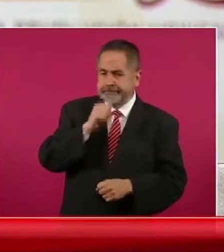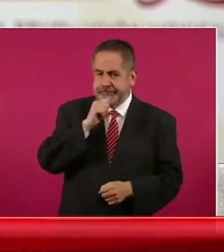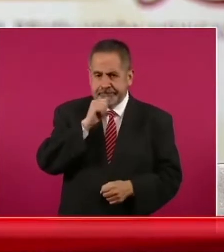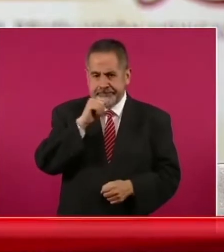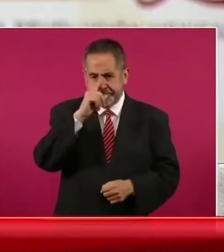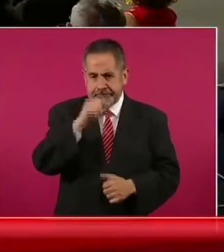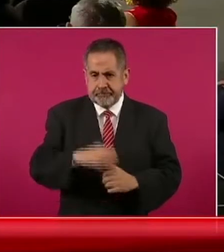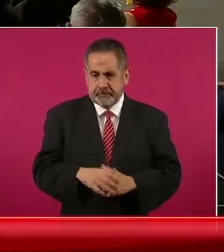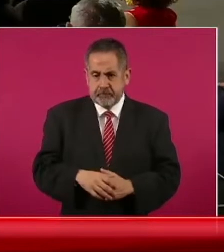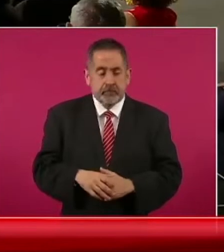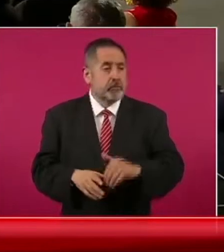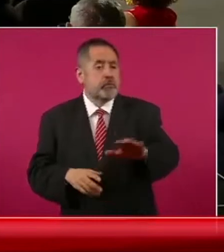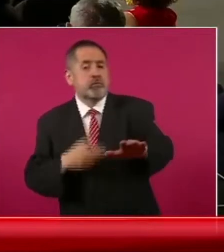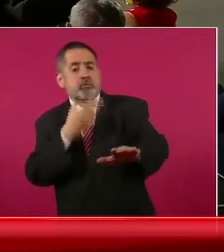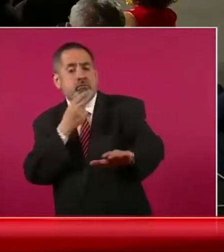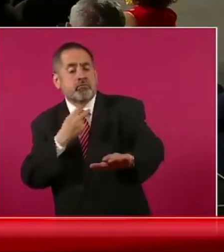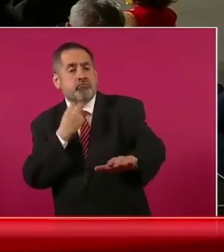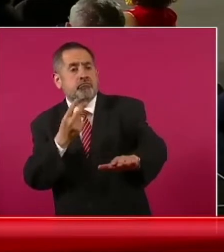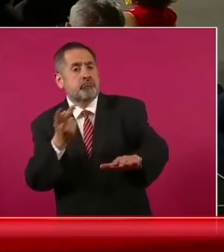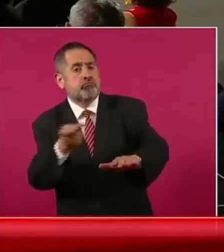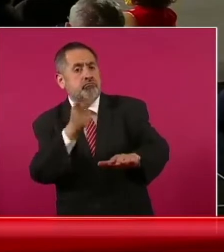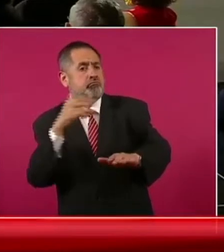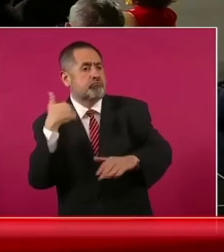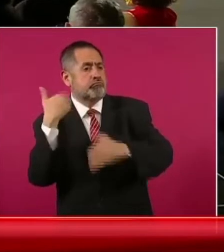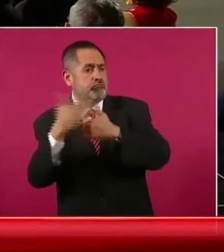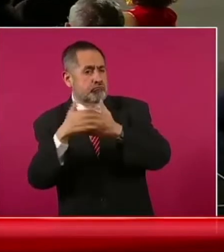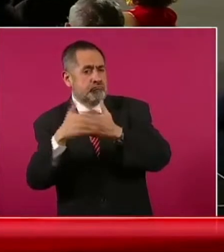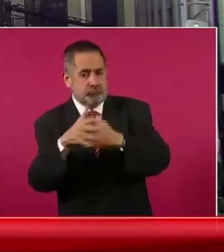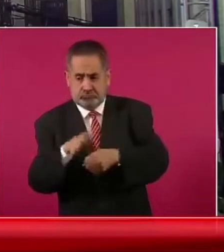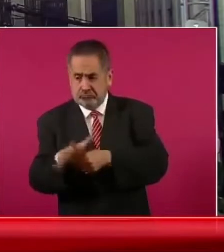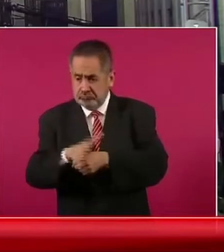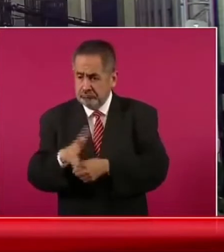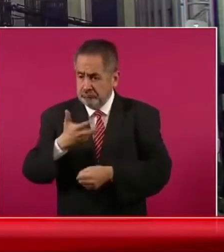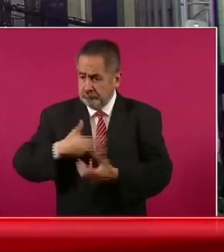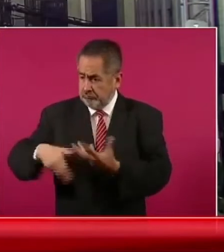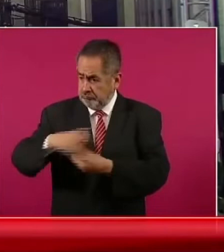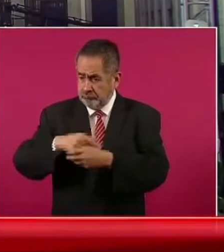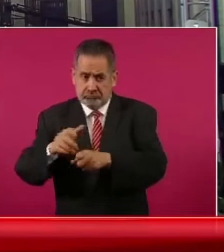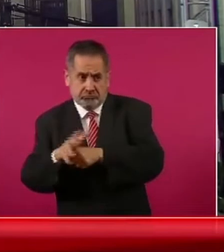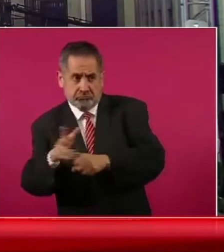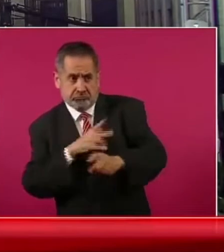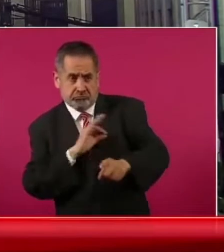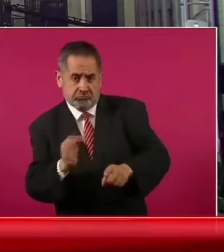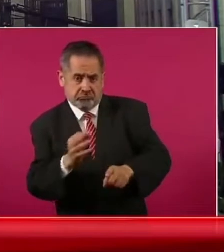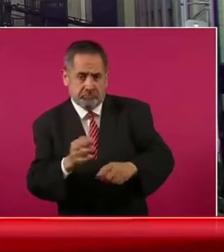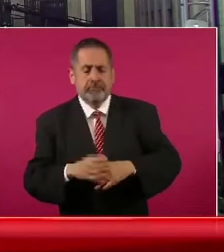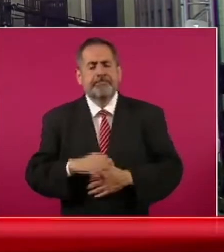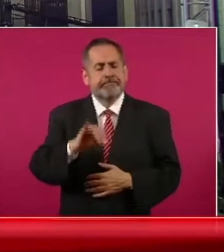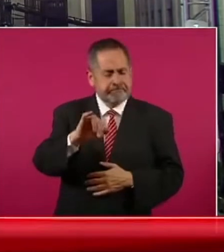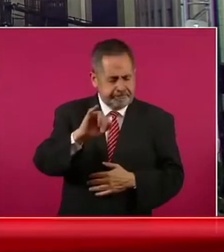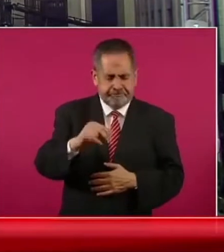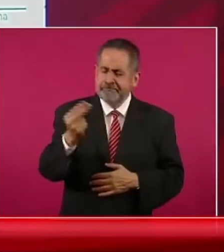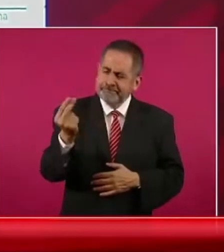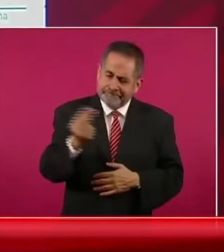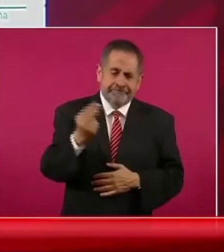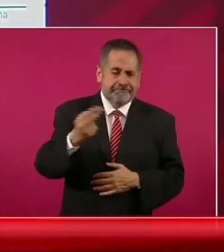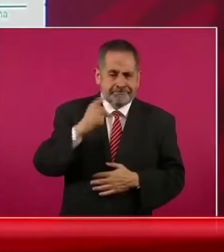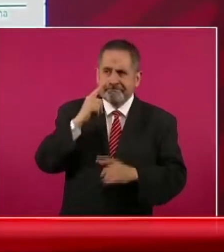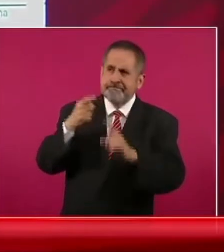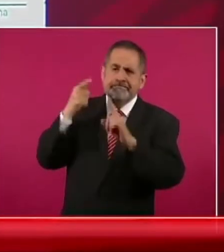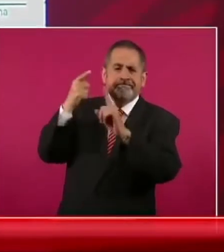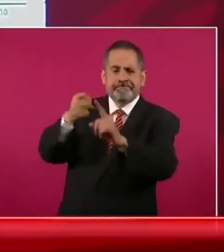se logrará antes de que termines lograr la autosuficiencia por lo menos en algunos alimentos este con ese propósito